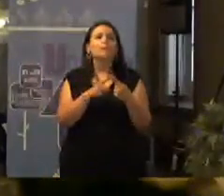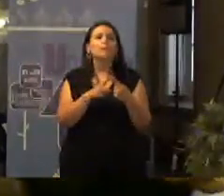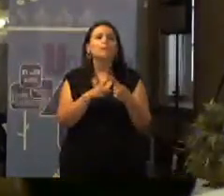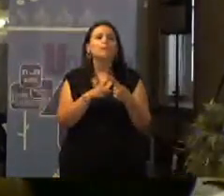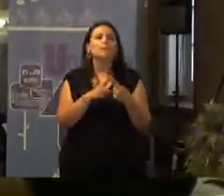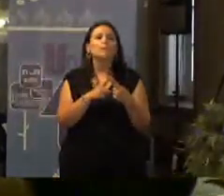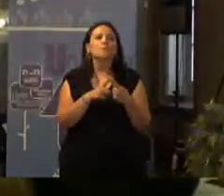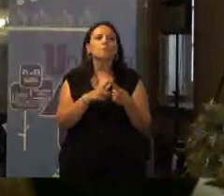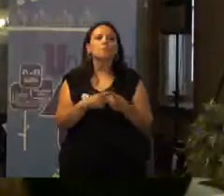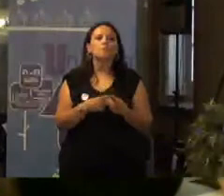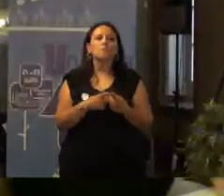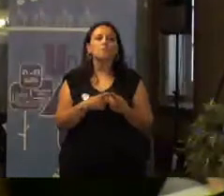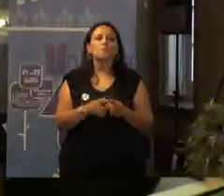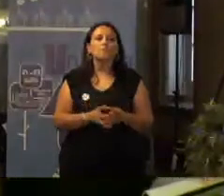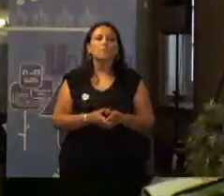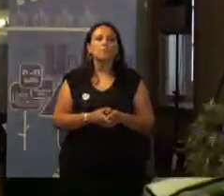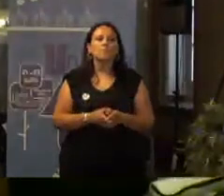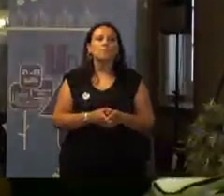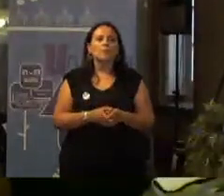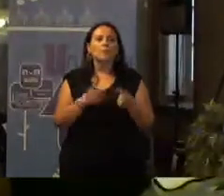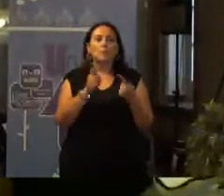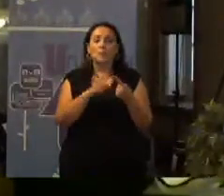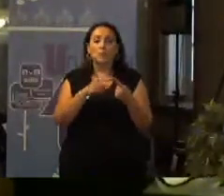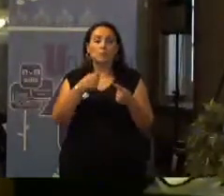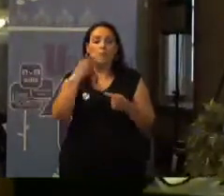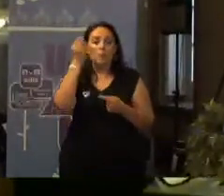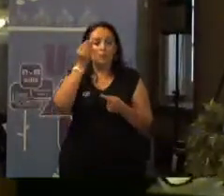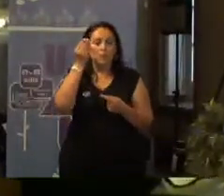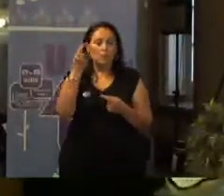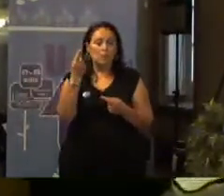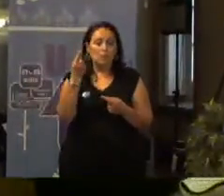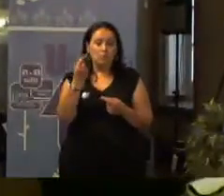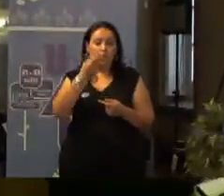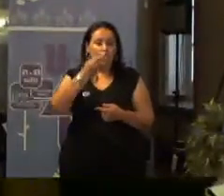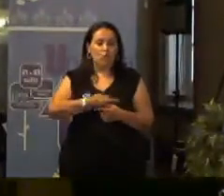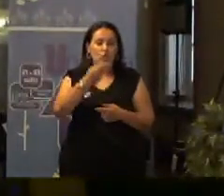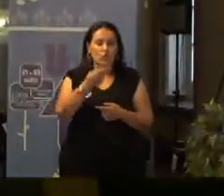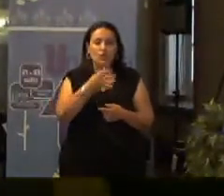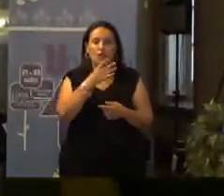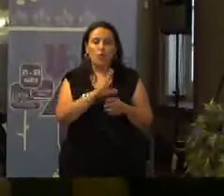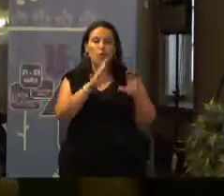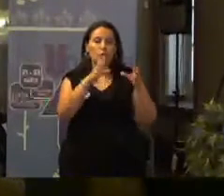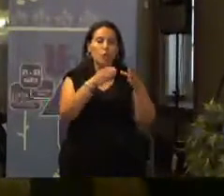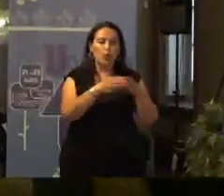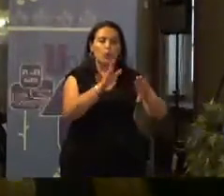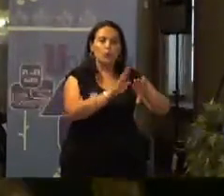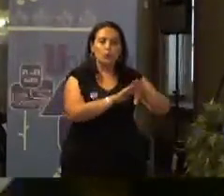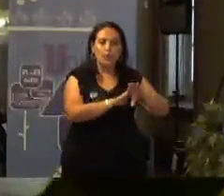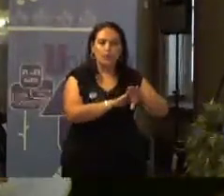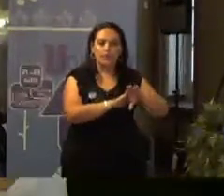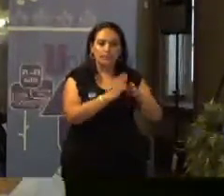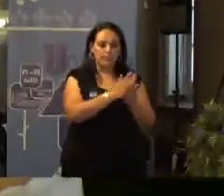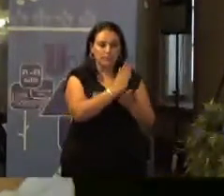que o considero indispensable distinguir, cando se fala de esquerda, entre a esquerda social e a esquerda política.